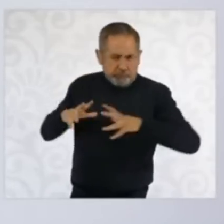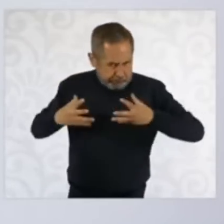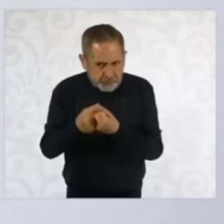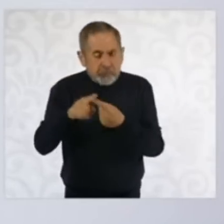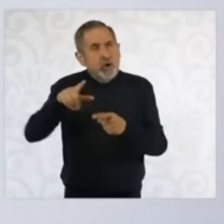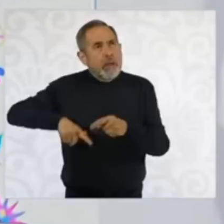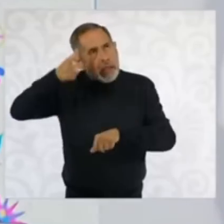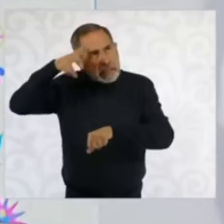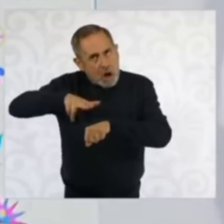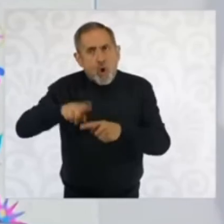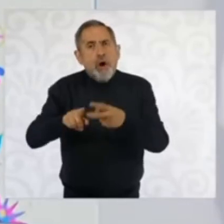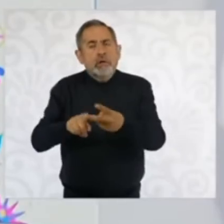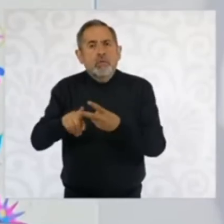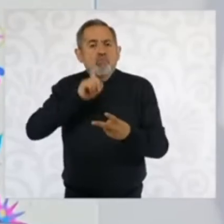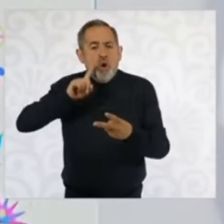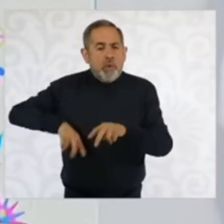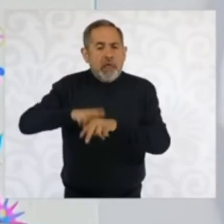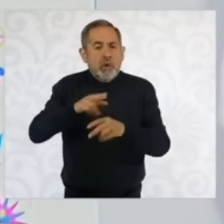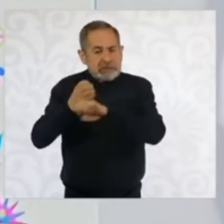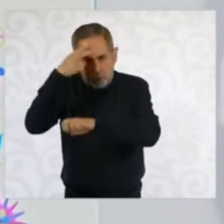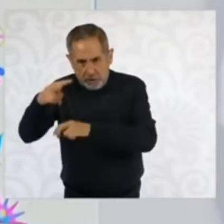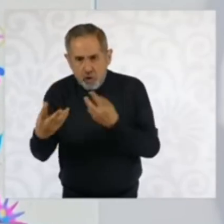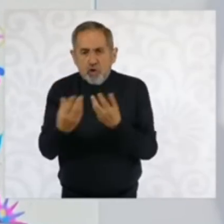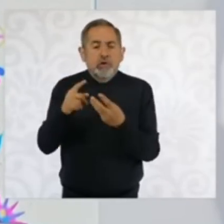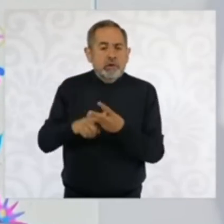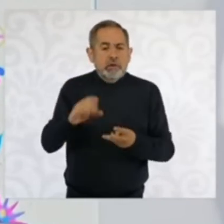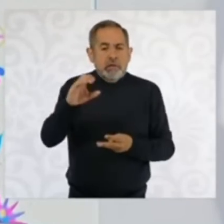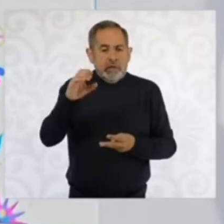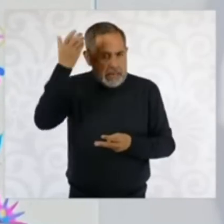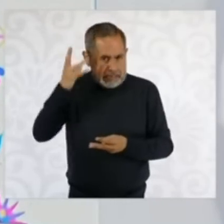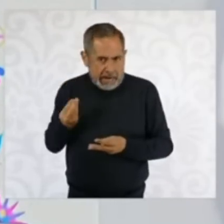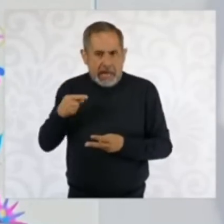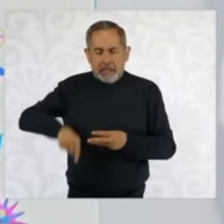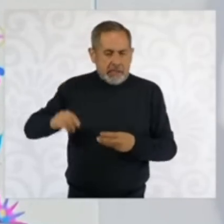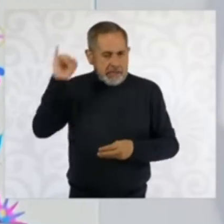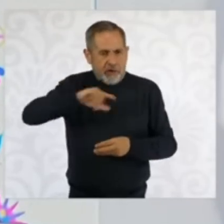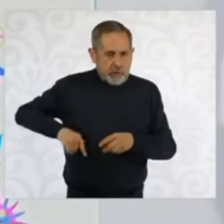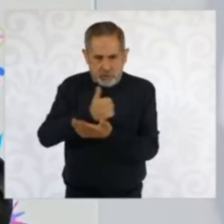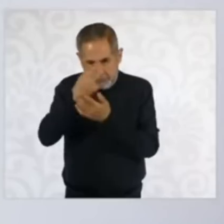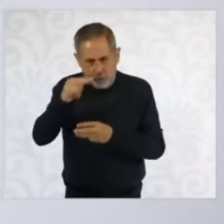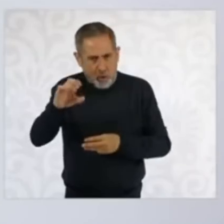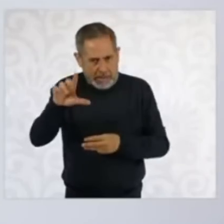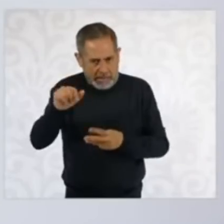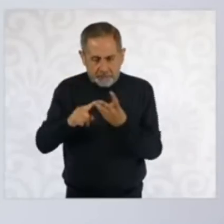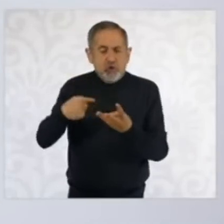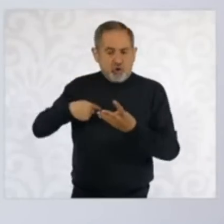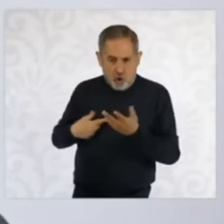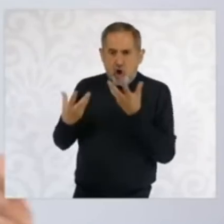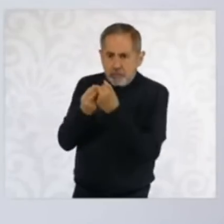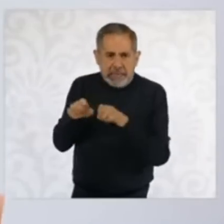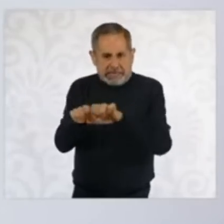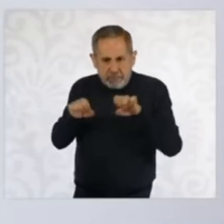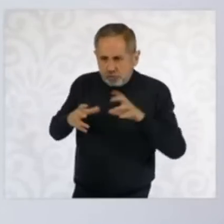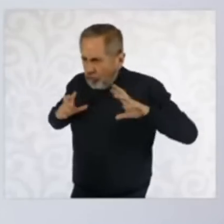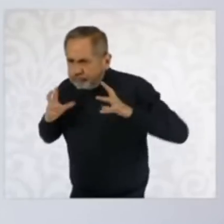gobernador de Hidalgo, la gobernadora del Estado de México, Clara Brugada, jefa de gobierno, y su servidora con nuestros equipos. Y estamos